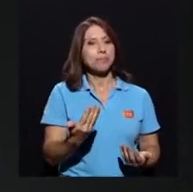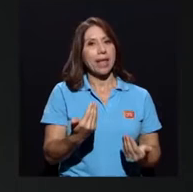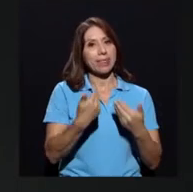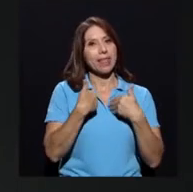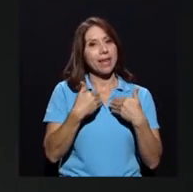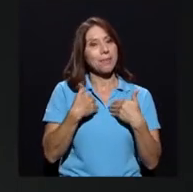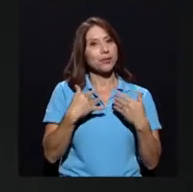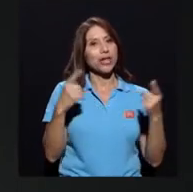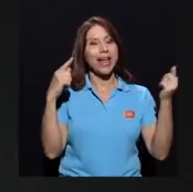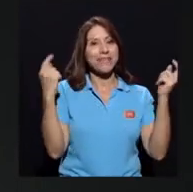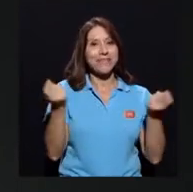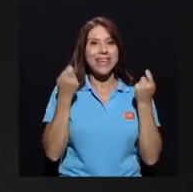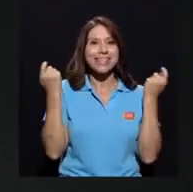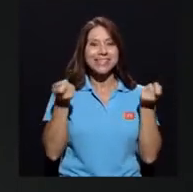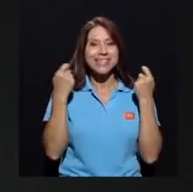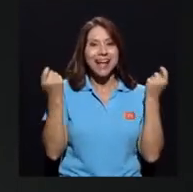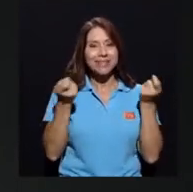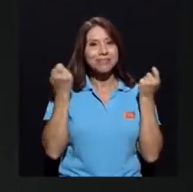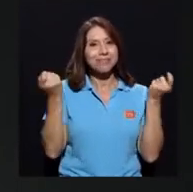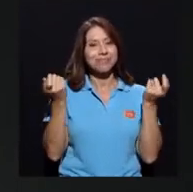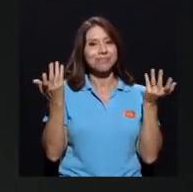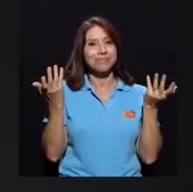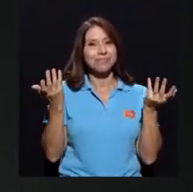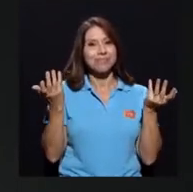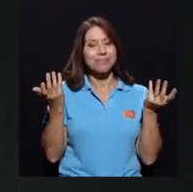la fiesta